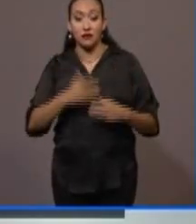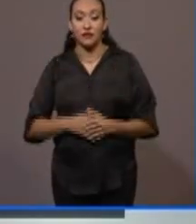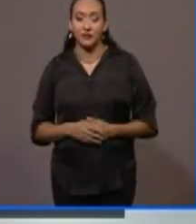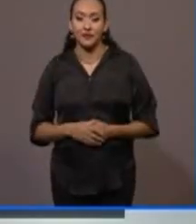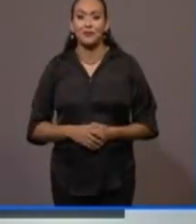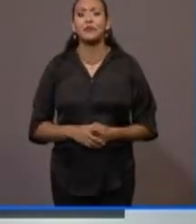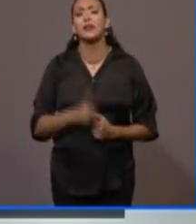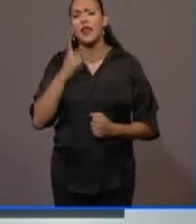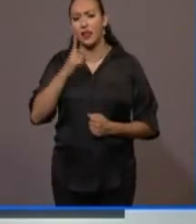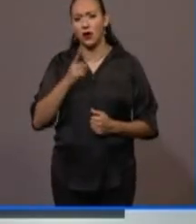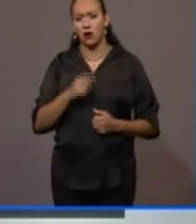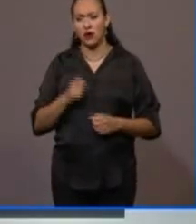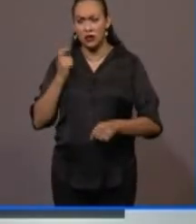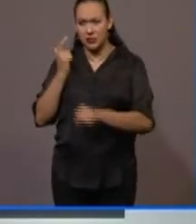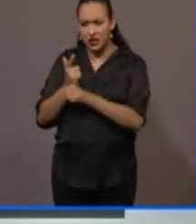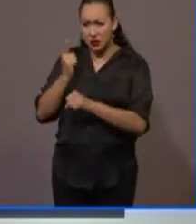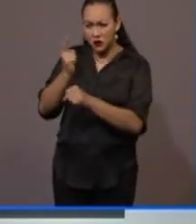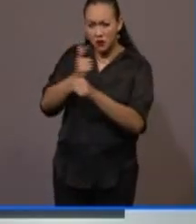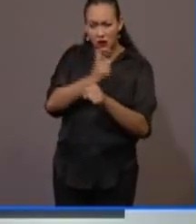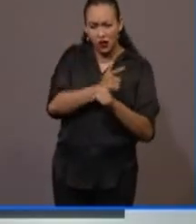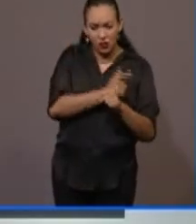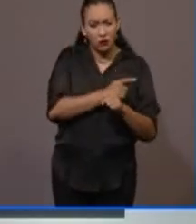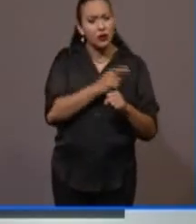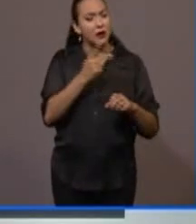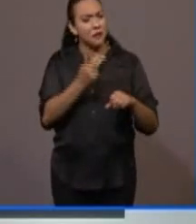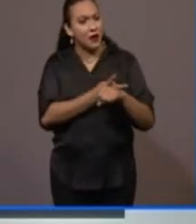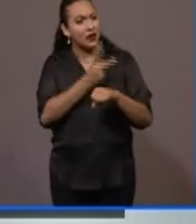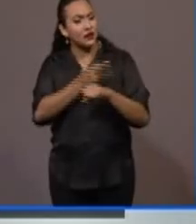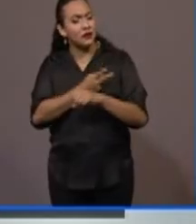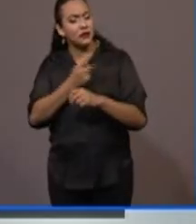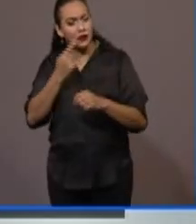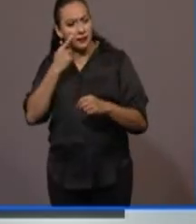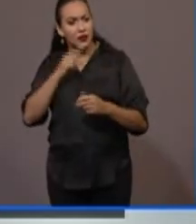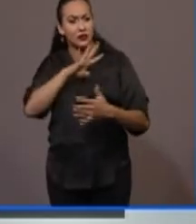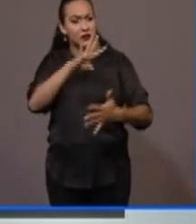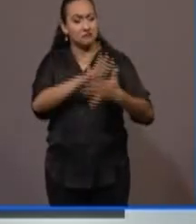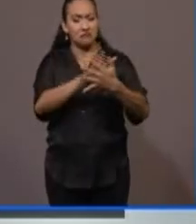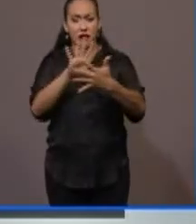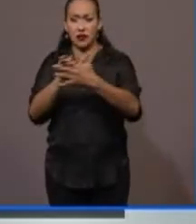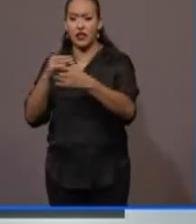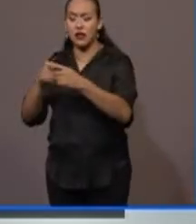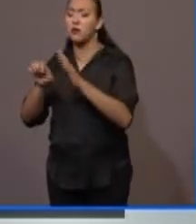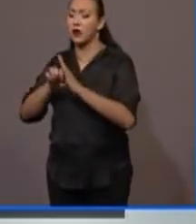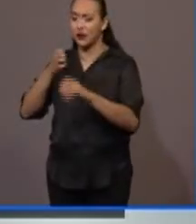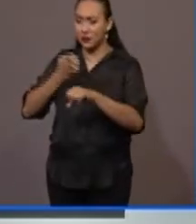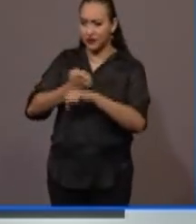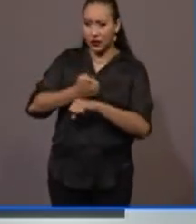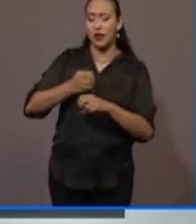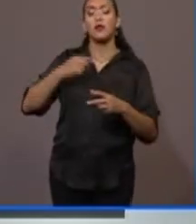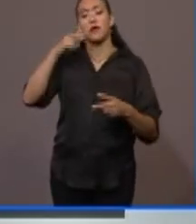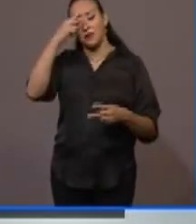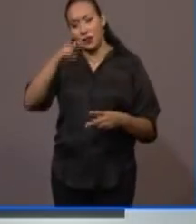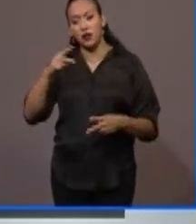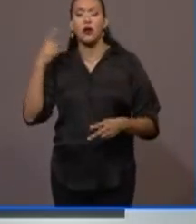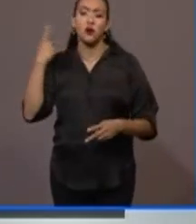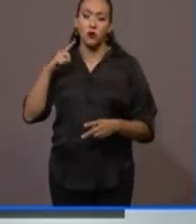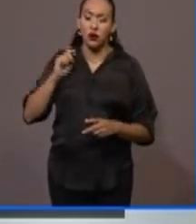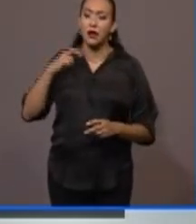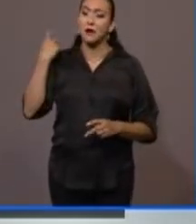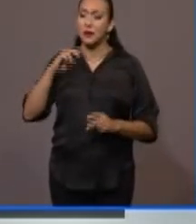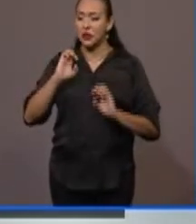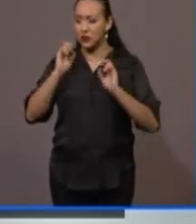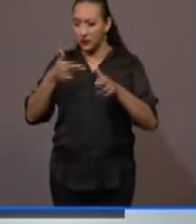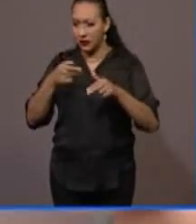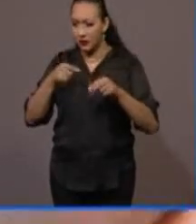Explicó que los patrones detectados en personas privadas de la libertad, en ceferezos de los estados de México, Durango, Veracruz, Chiapas,